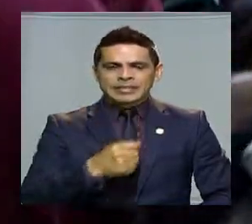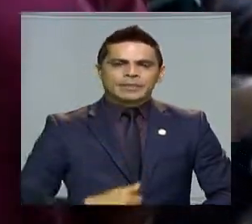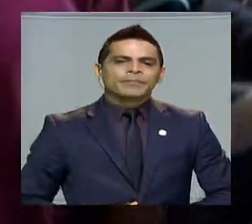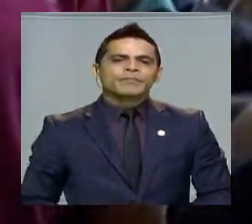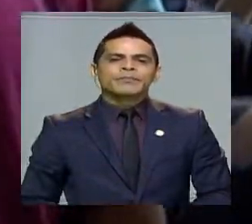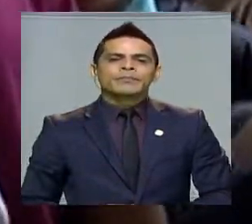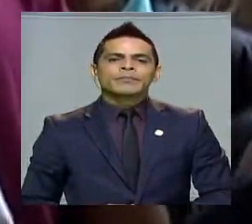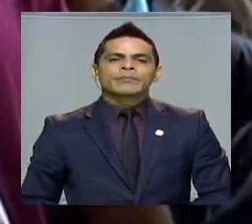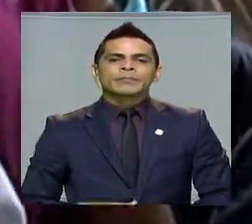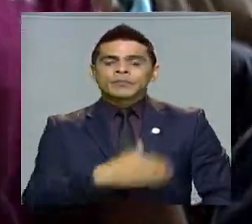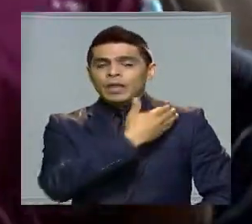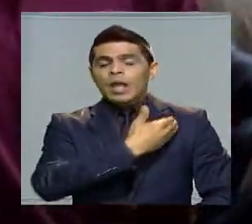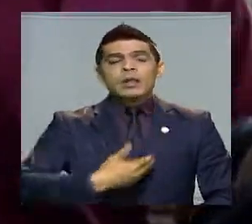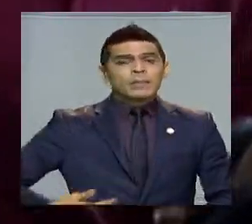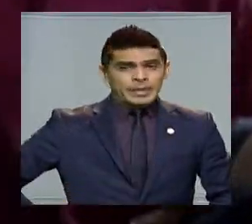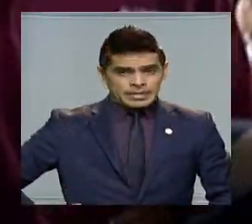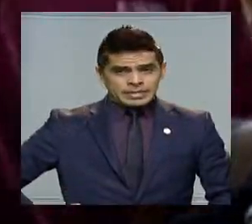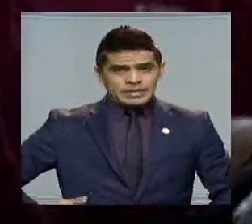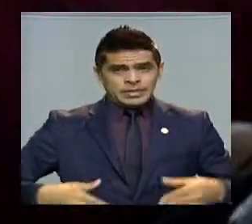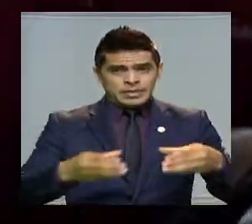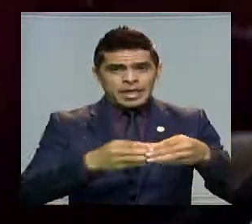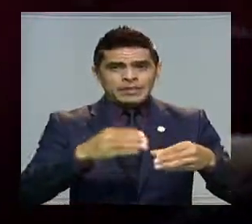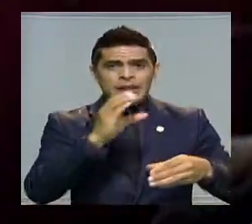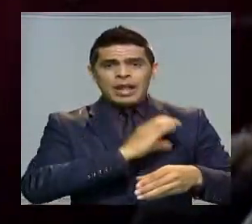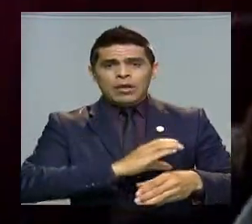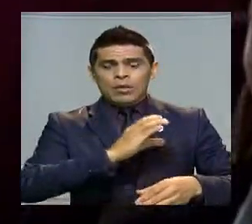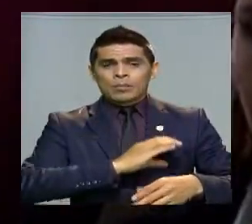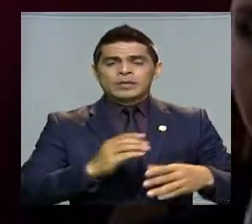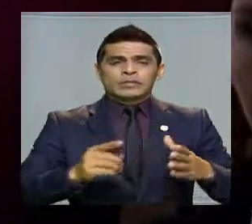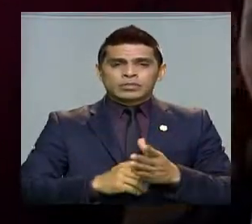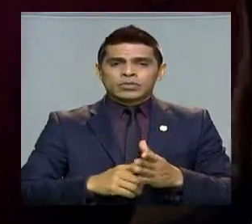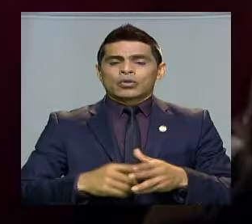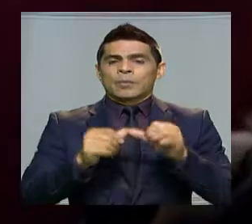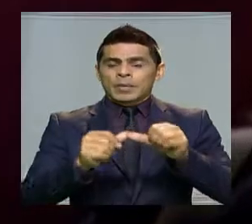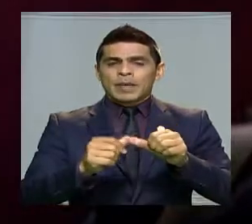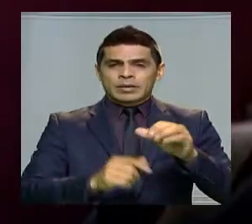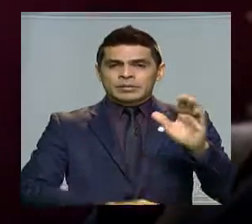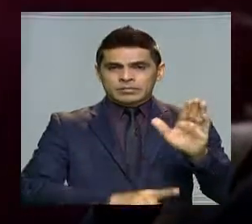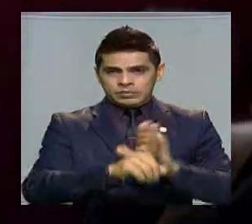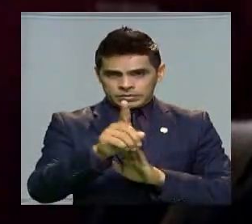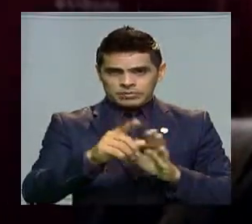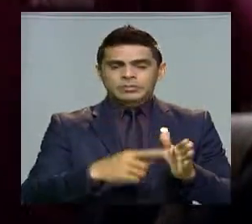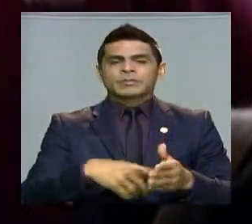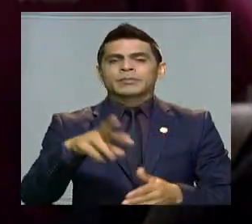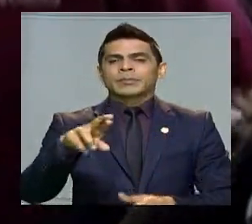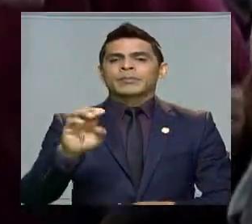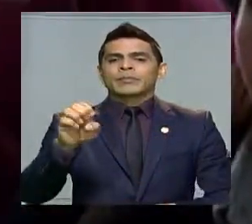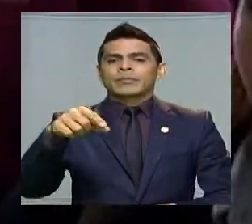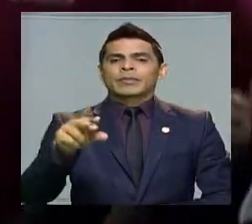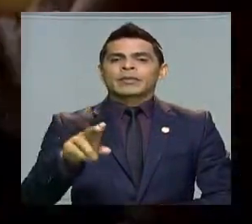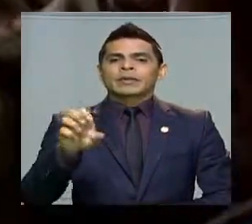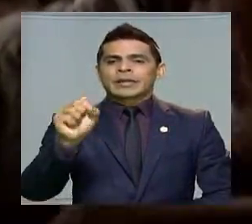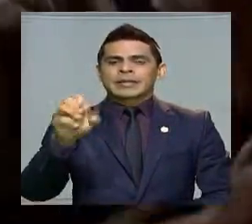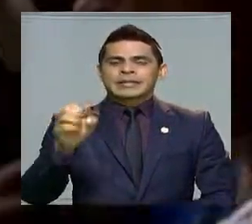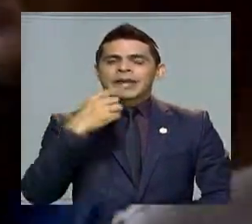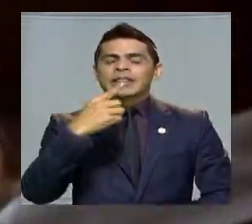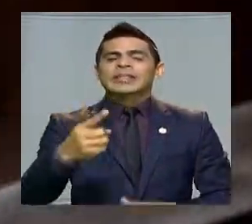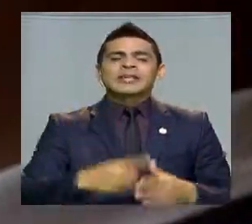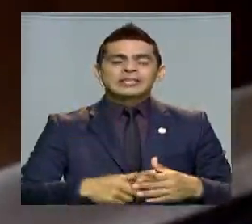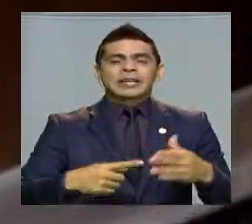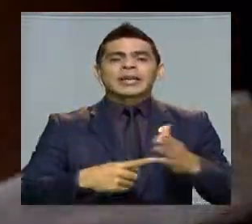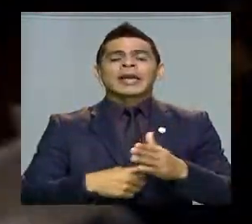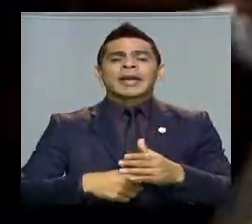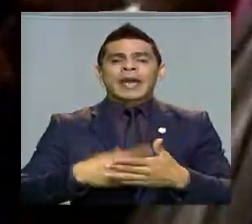Por ello, el presidente de la Comisión Permanente de Desarrollo Social, Juan Requesens, denunció que el ministro